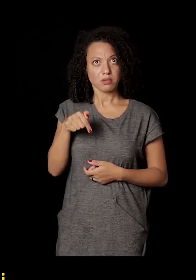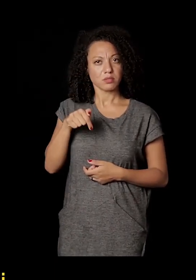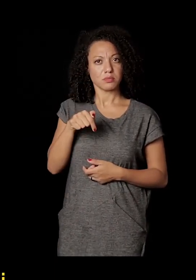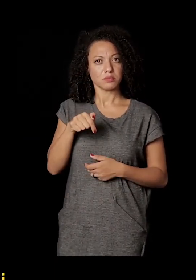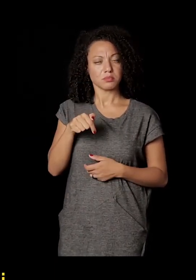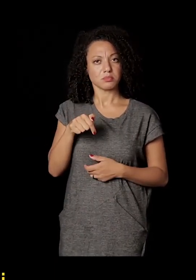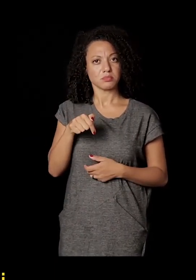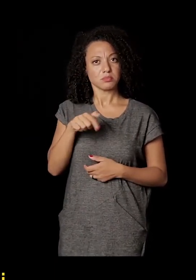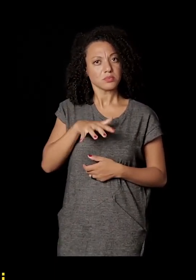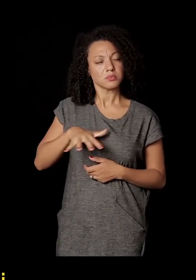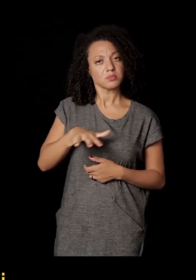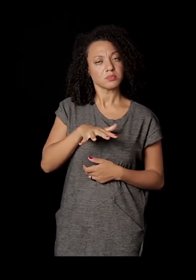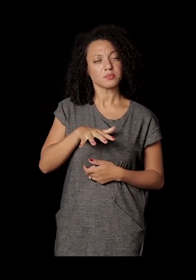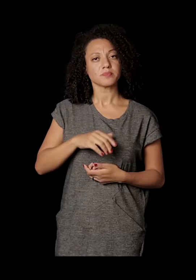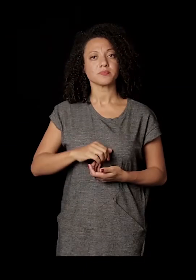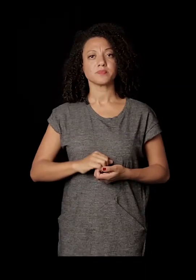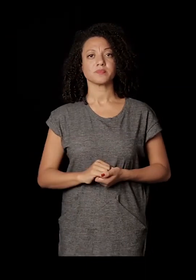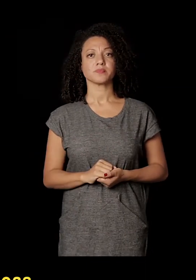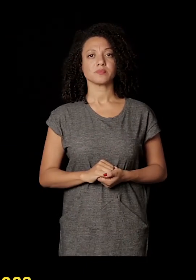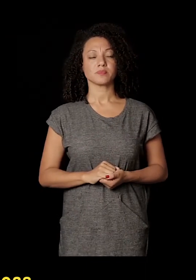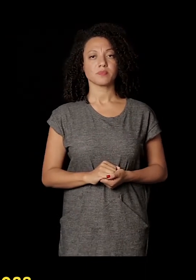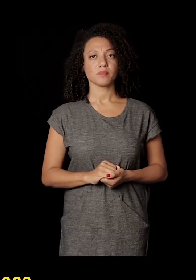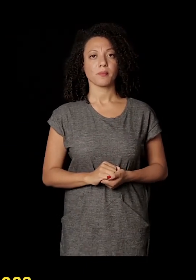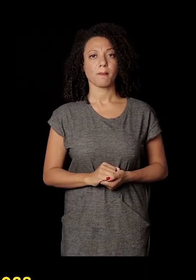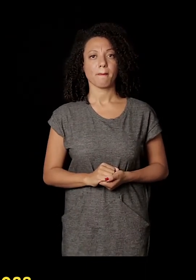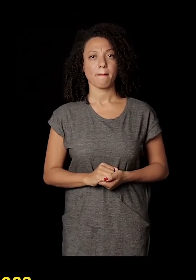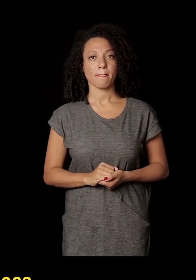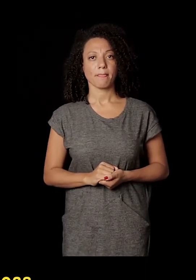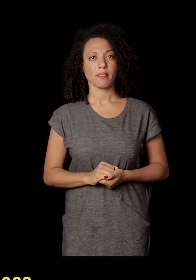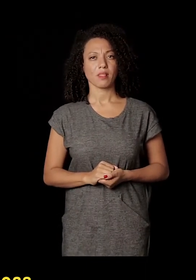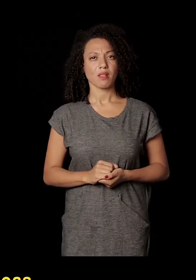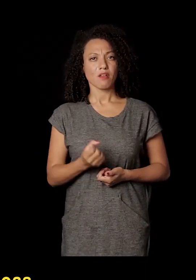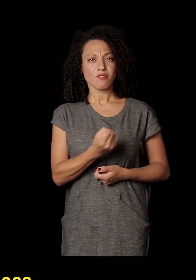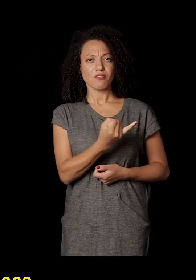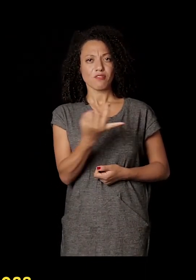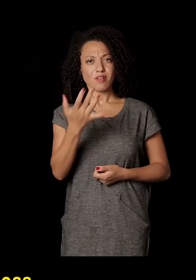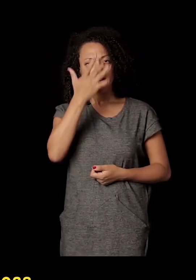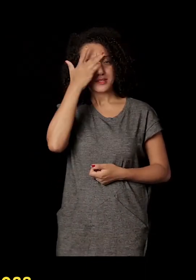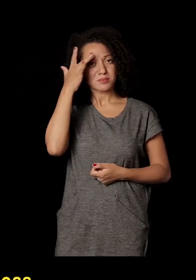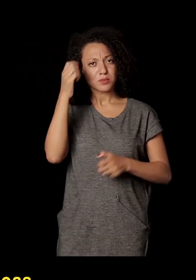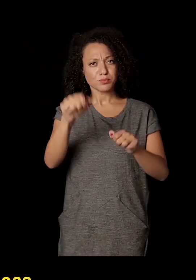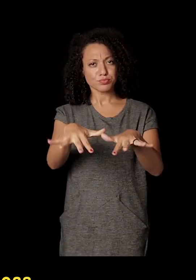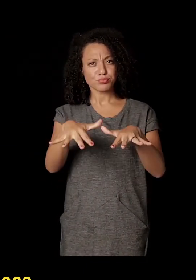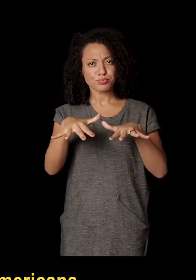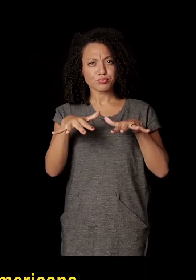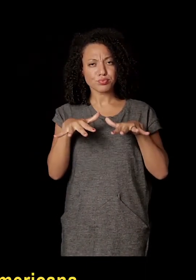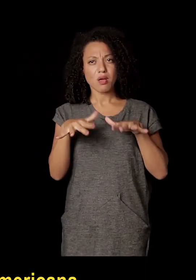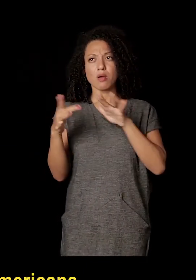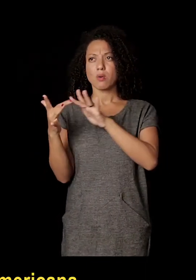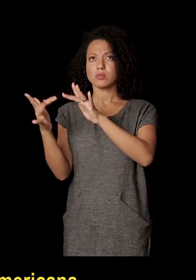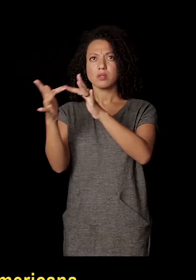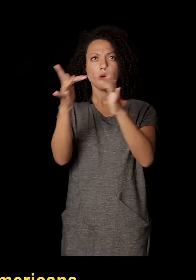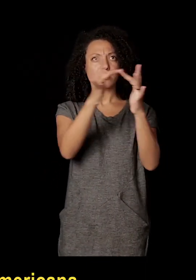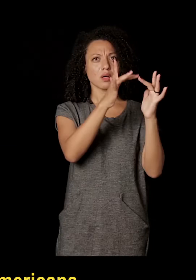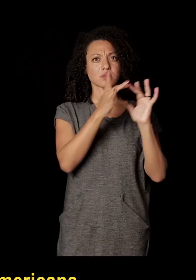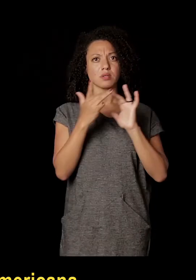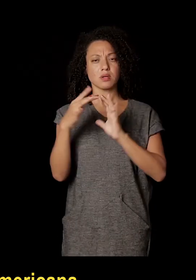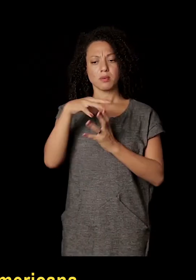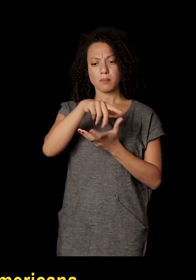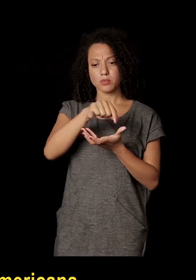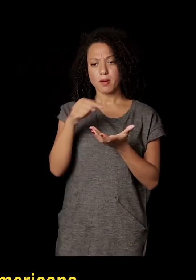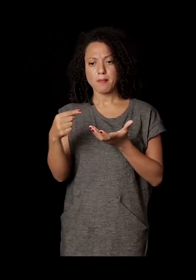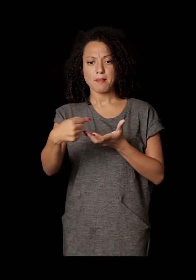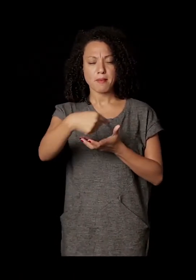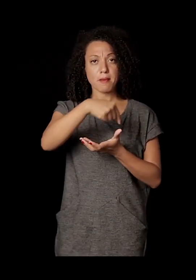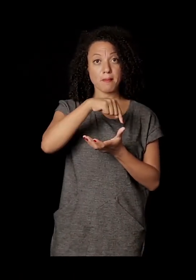aquí en esta habitación están muchísimas personas que conocen a muchísimas personas en el mundo de la fotografía